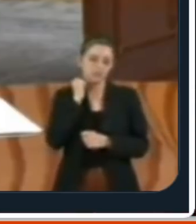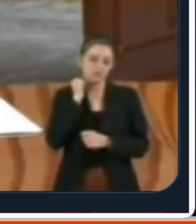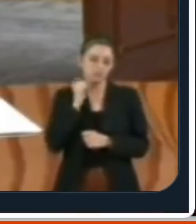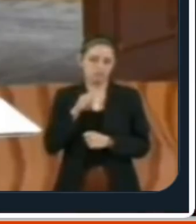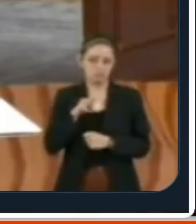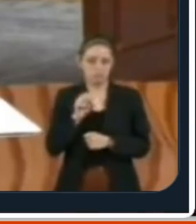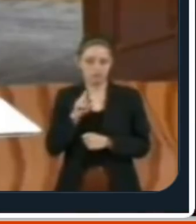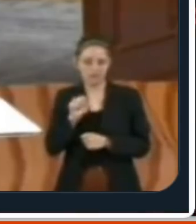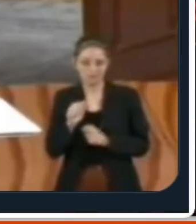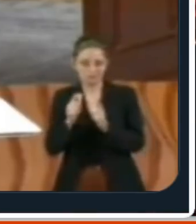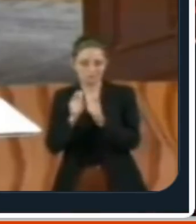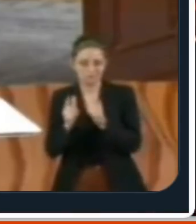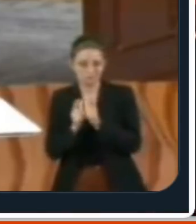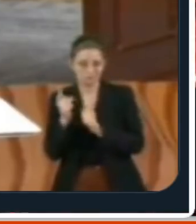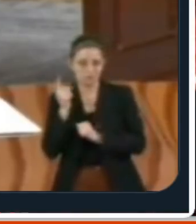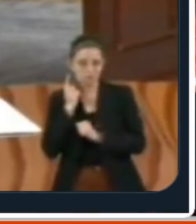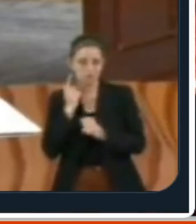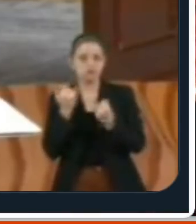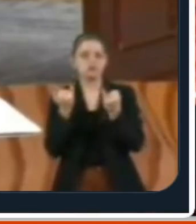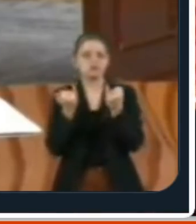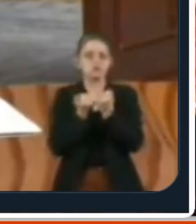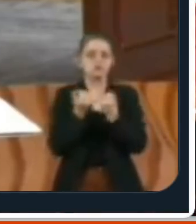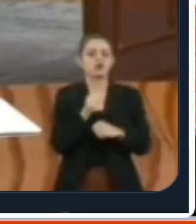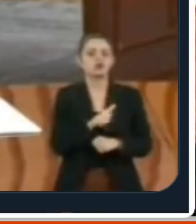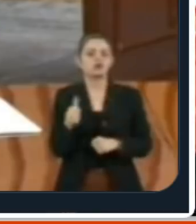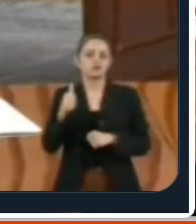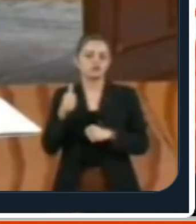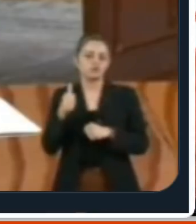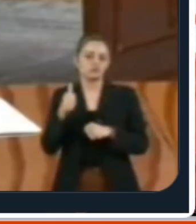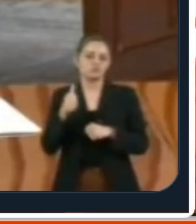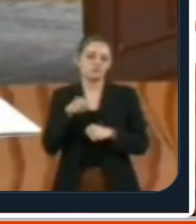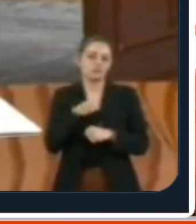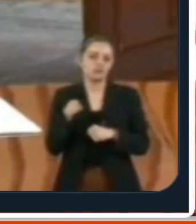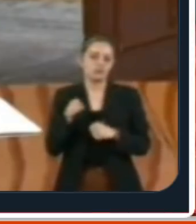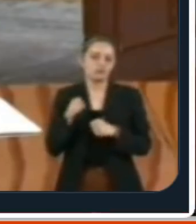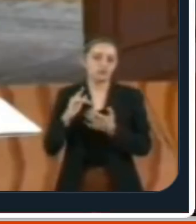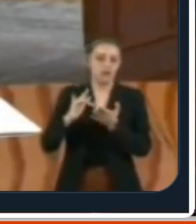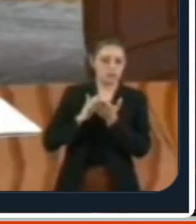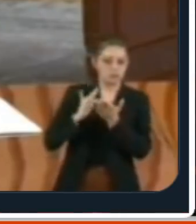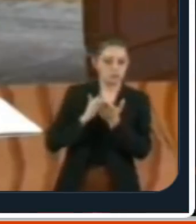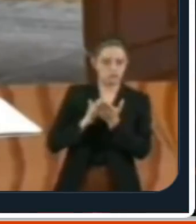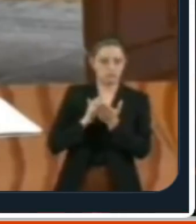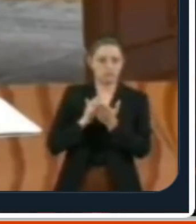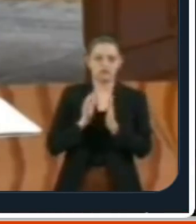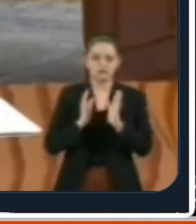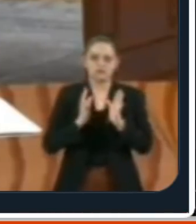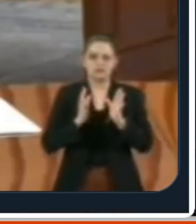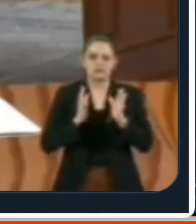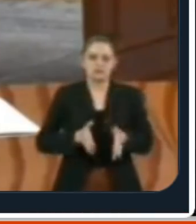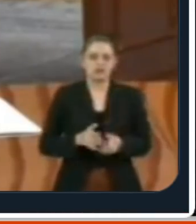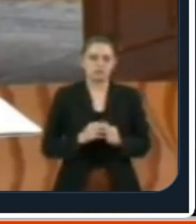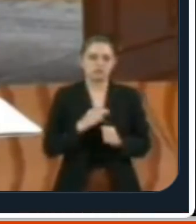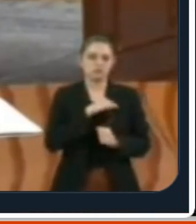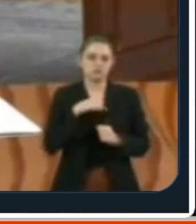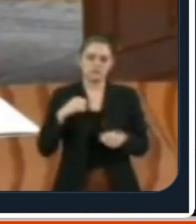senadores de Morena y nuestros aliados en la transformación de México hemos contrapuesto el Estado de